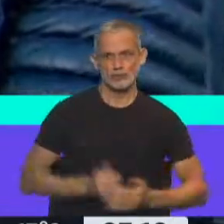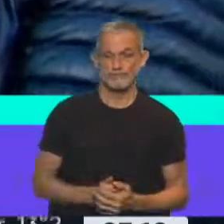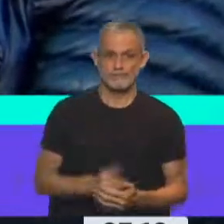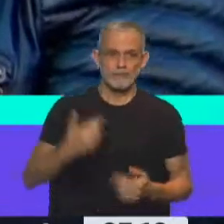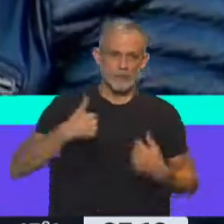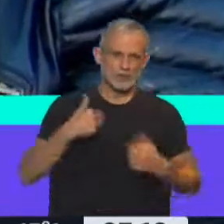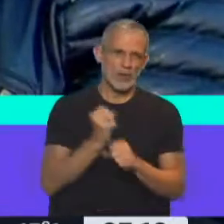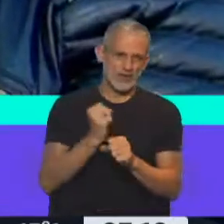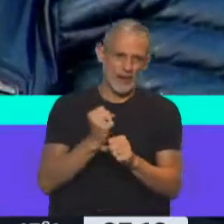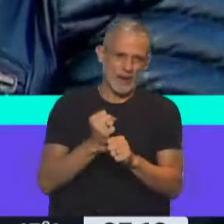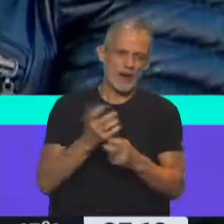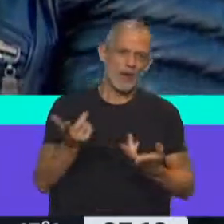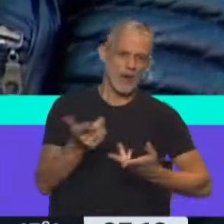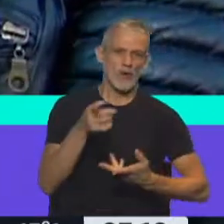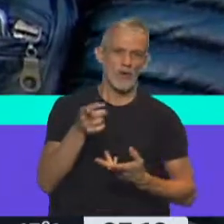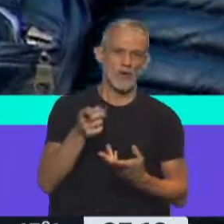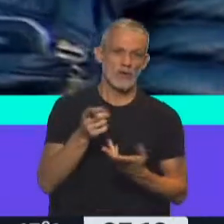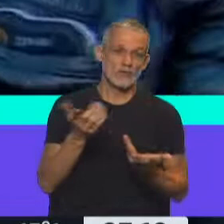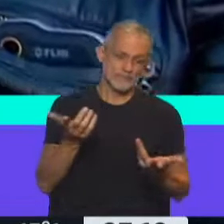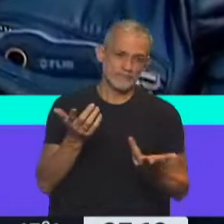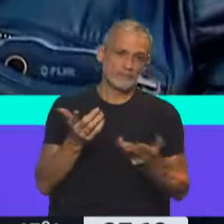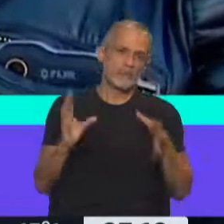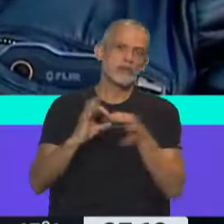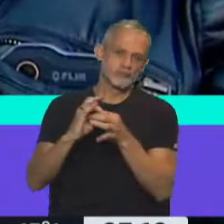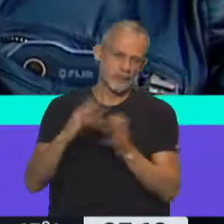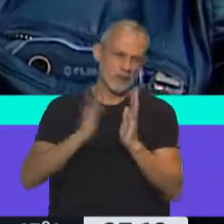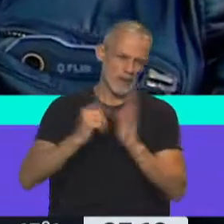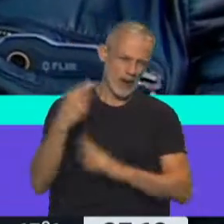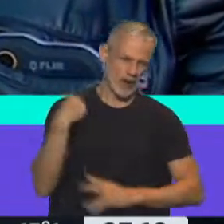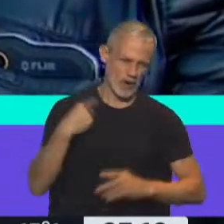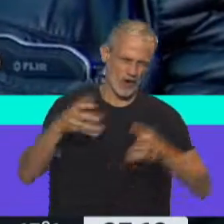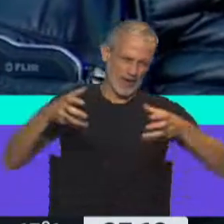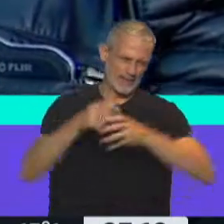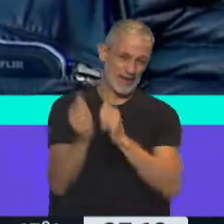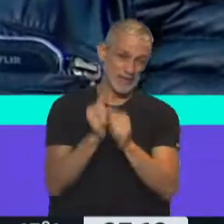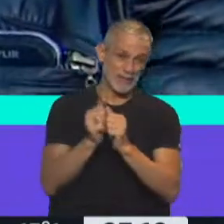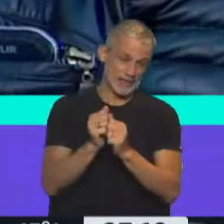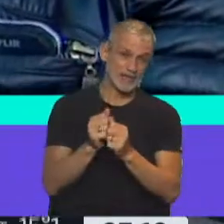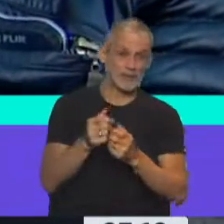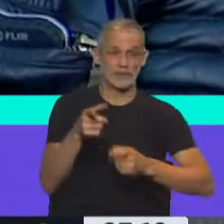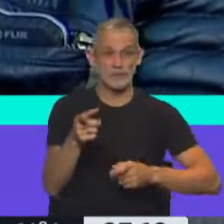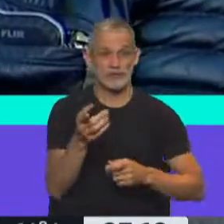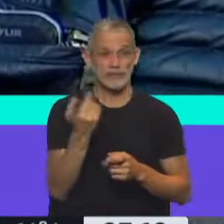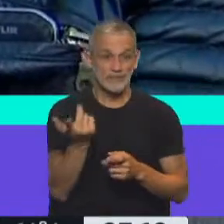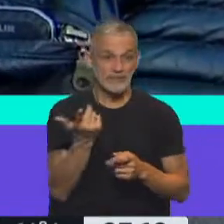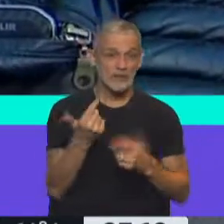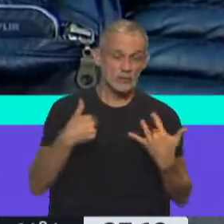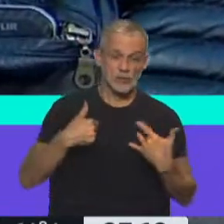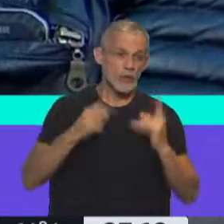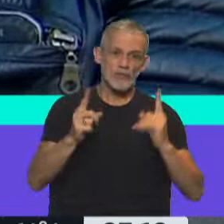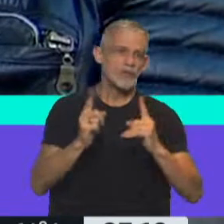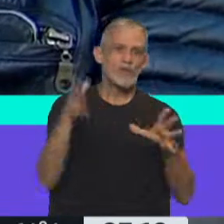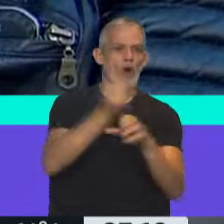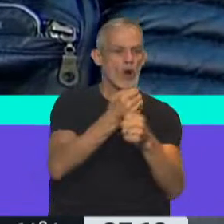no, yo trabajo de manera dependiente y bueno, me mantuve siempre viajando en